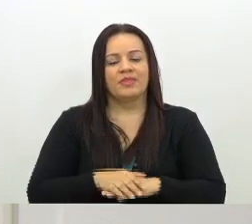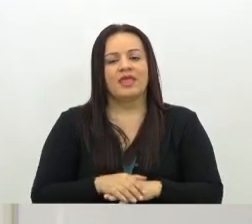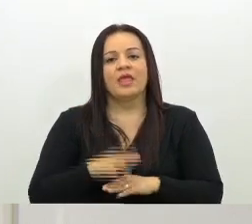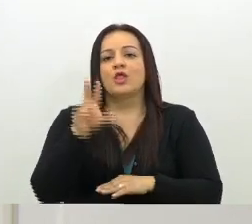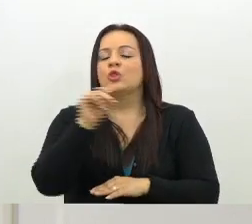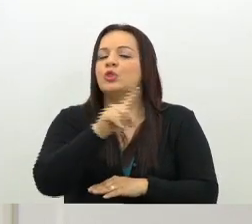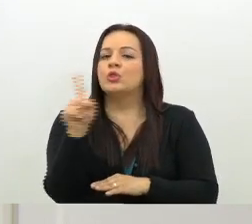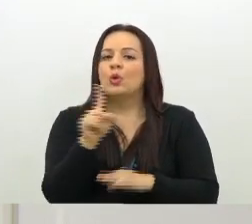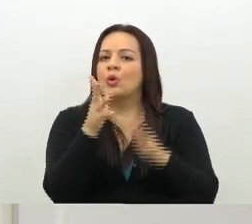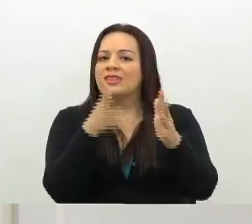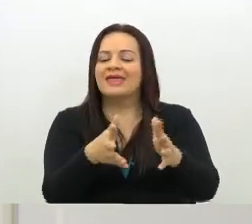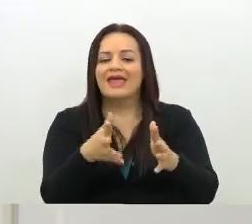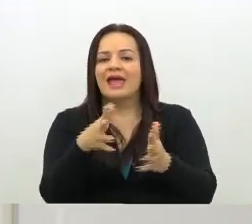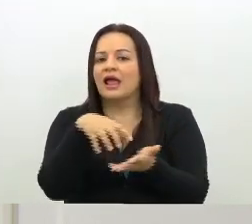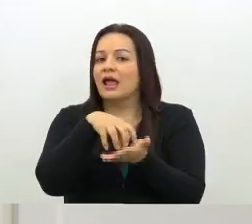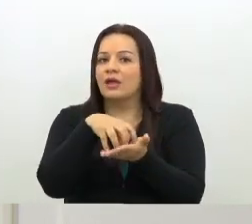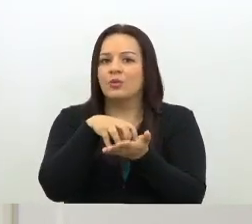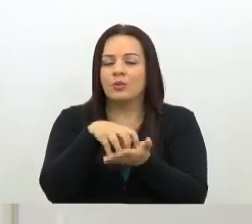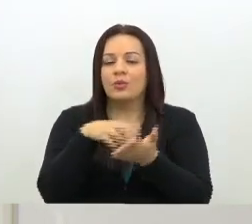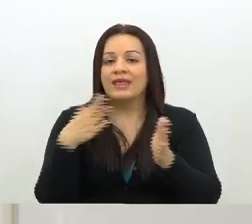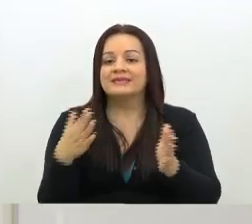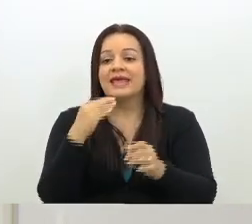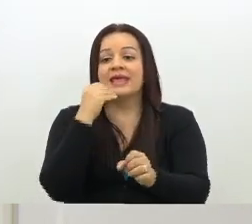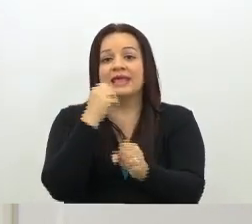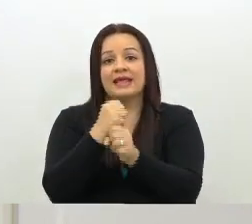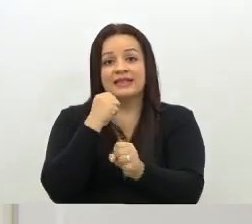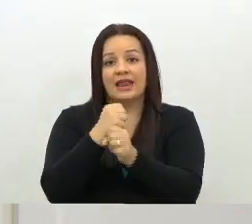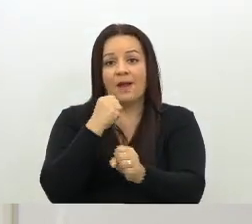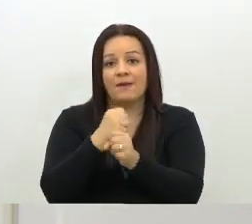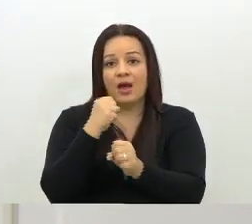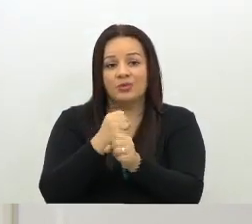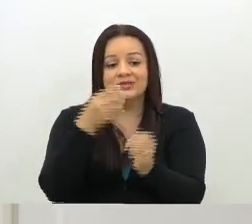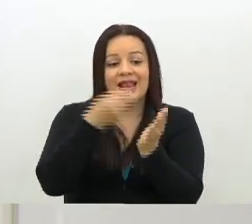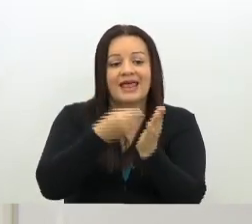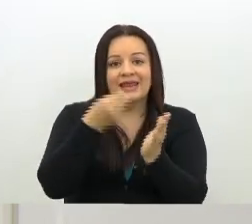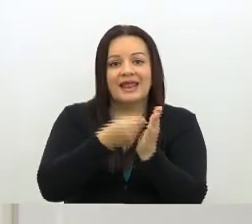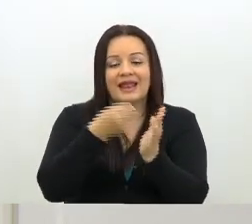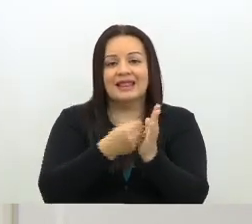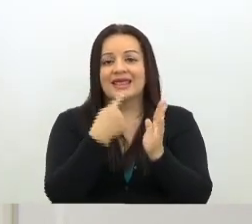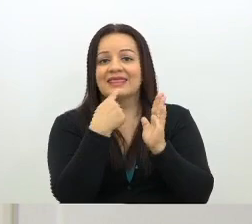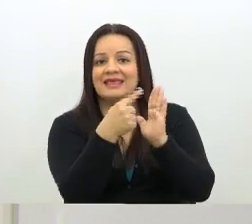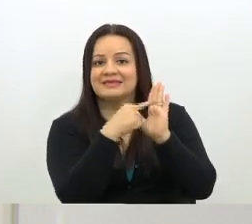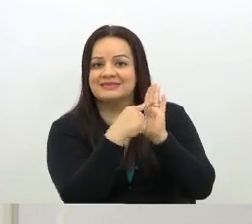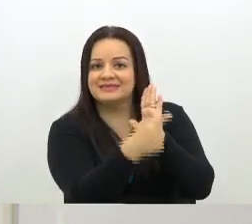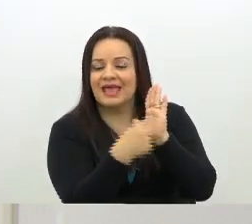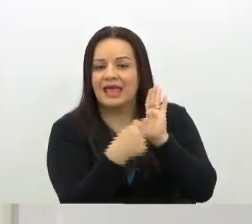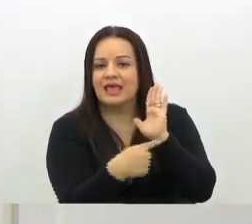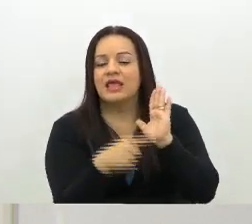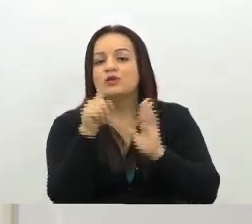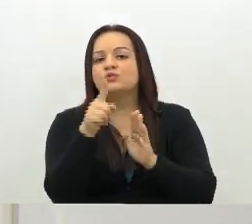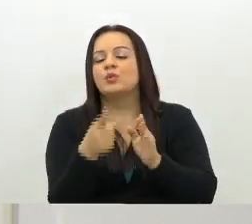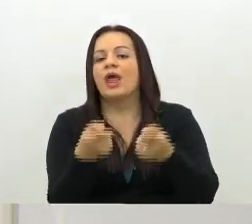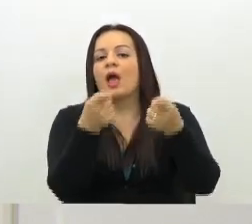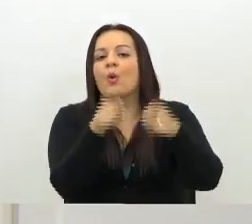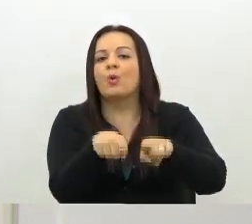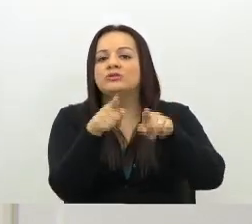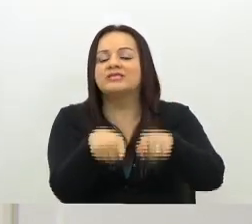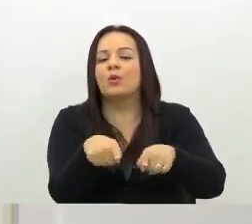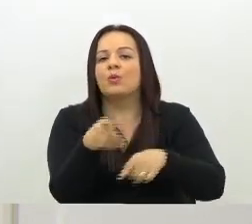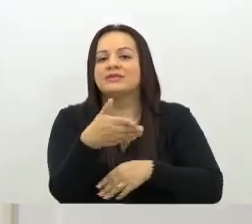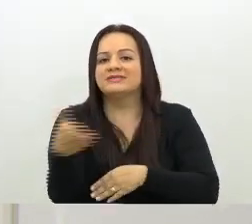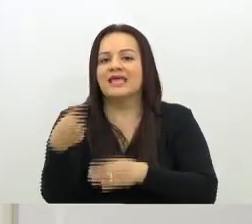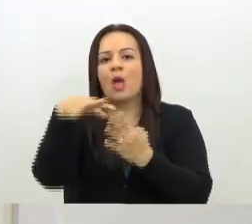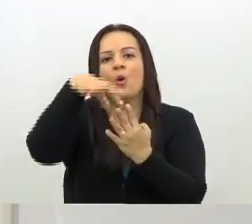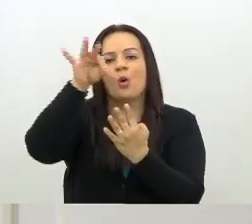no deja lugar a dudas de que el trabajo salarial allí señalado es una consecuencia opcional que